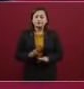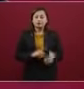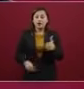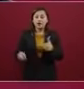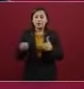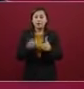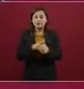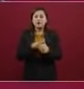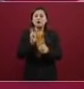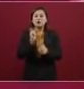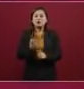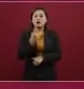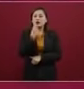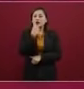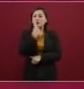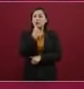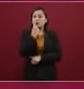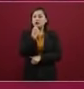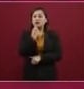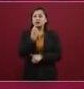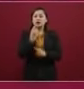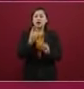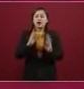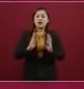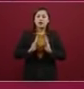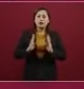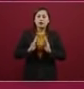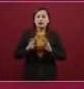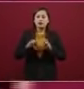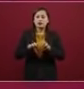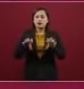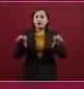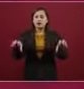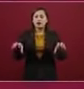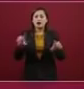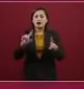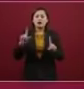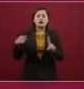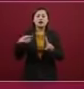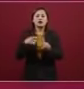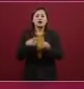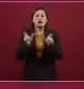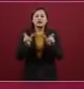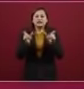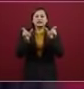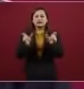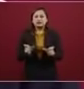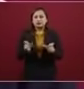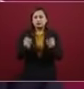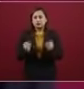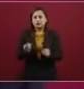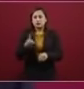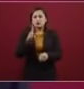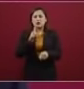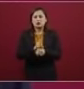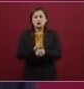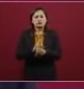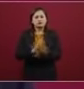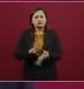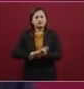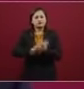de la fuerza policial y militar para combatir la inseguridad y transitar hacia esta visión